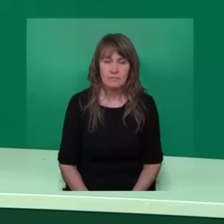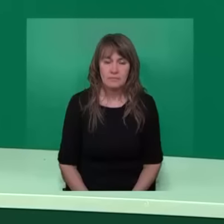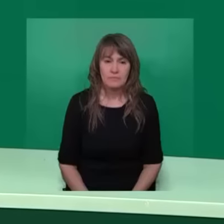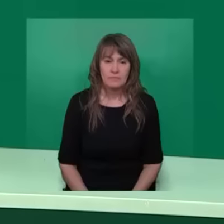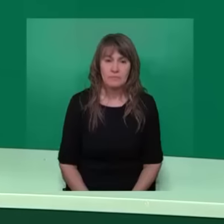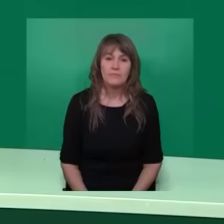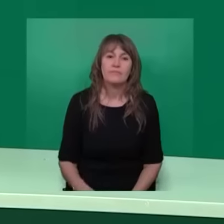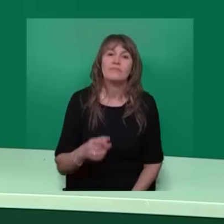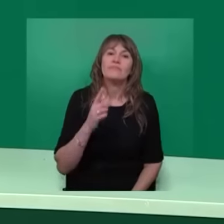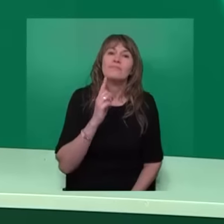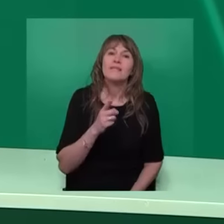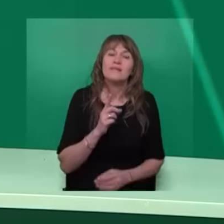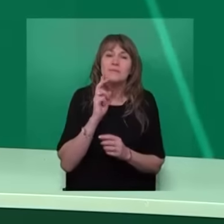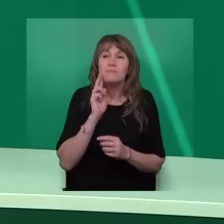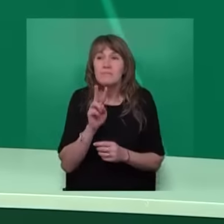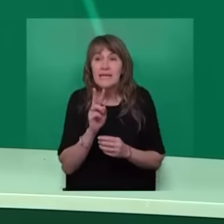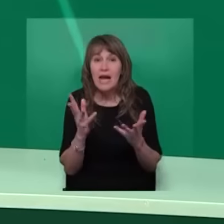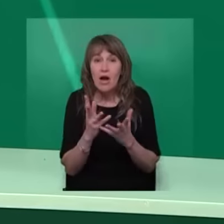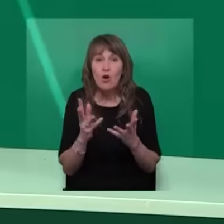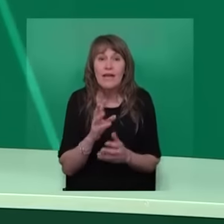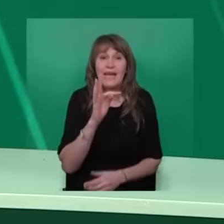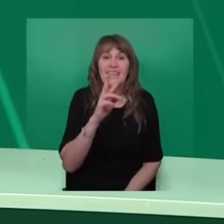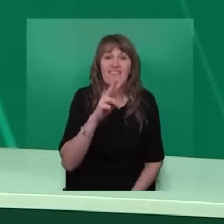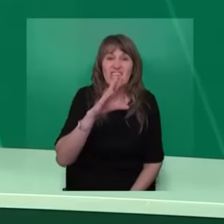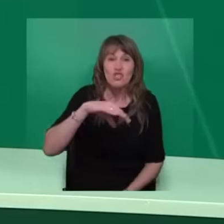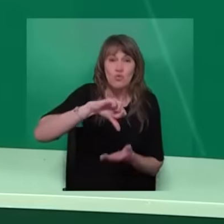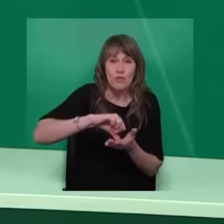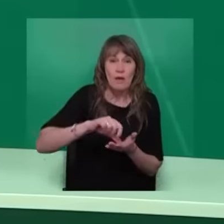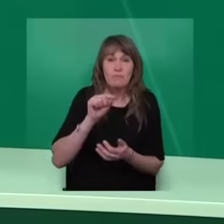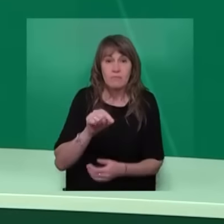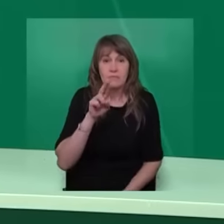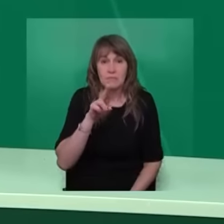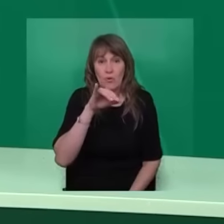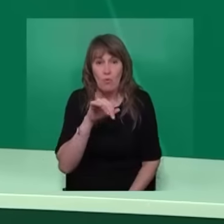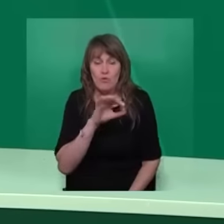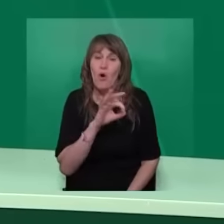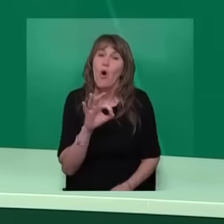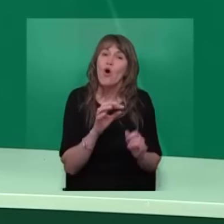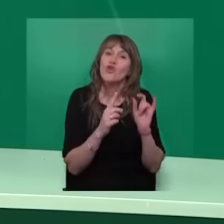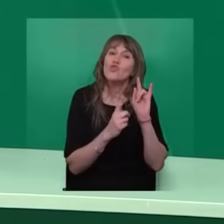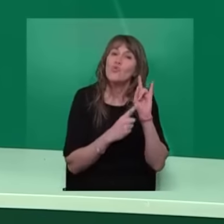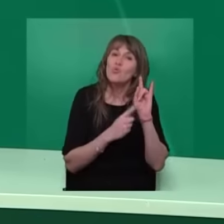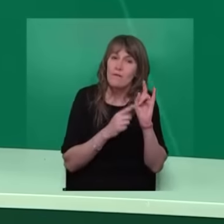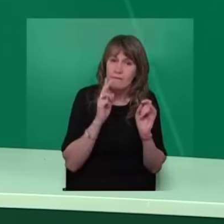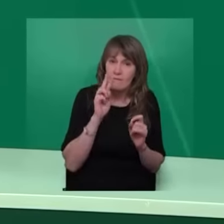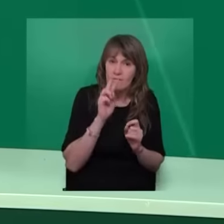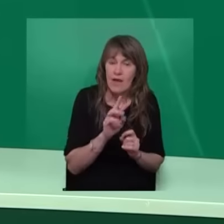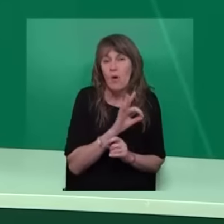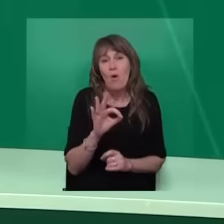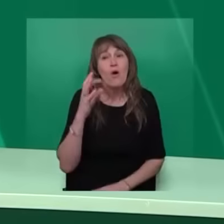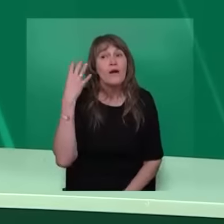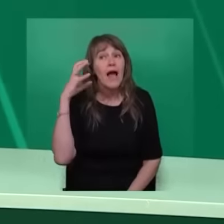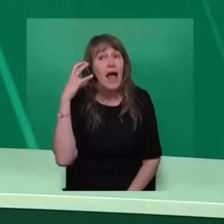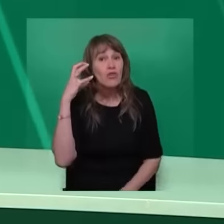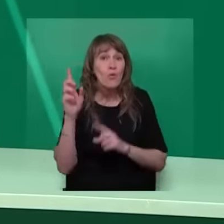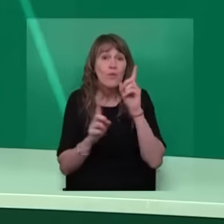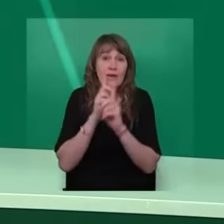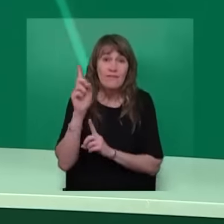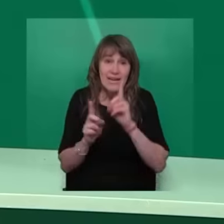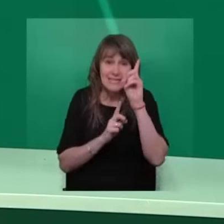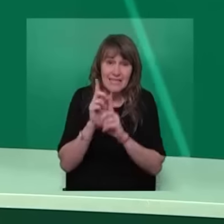saben que nos pueden seguir en vivo por tvci sudad punu y también a través de YouTube y nos pueden escuchar por la radio de la Universidad de la